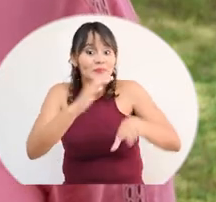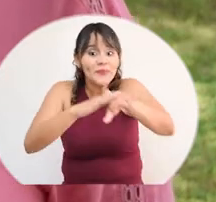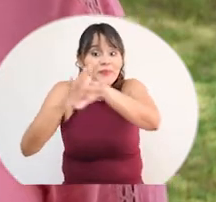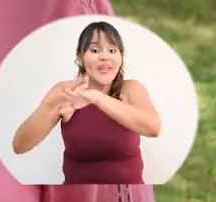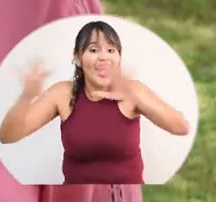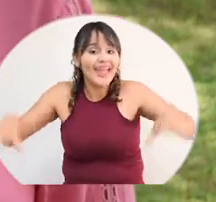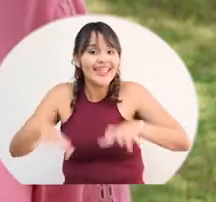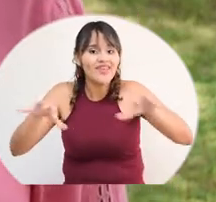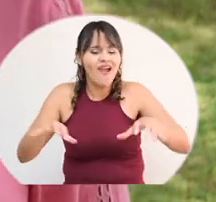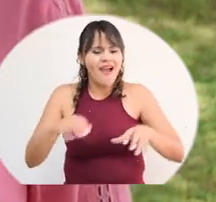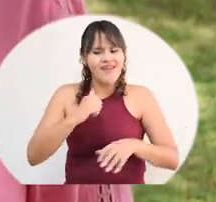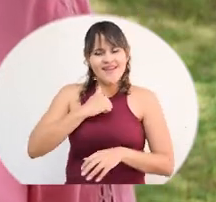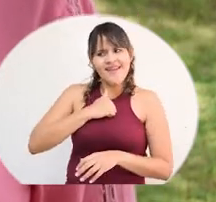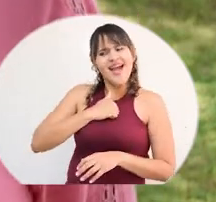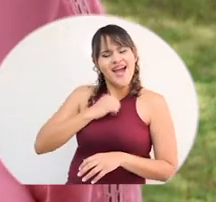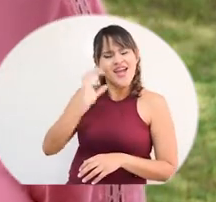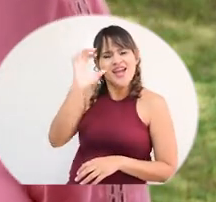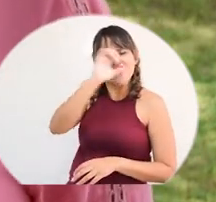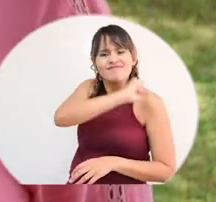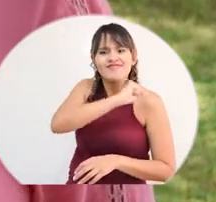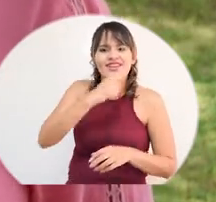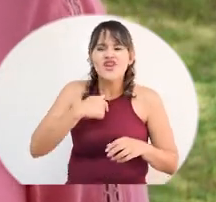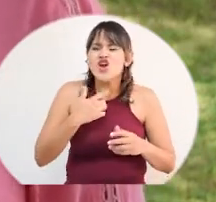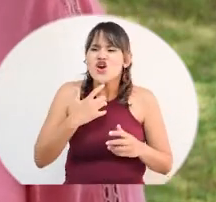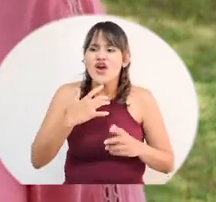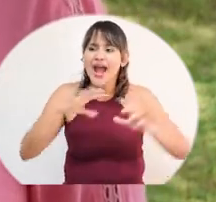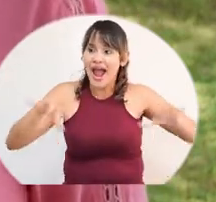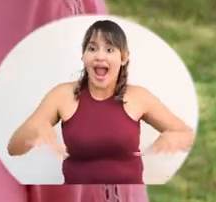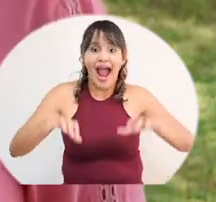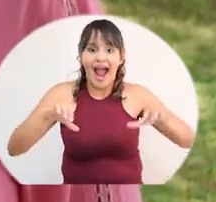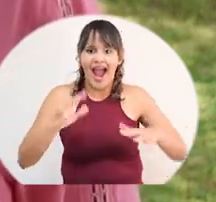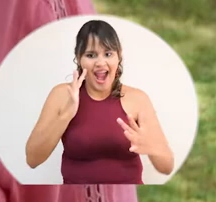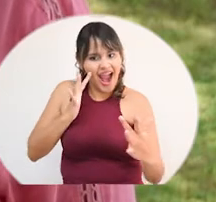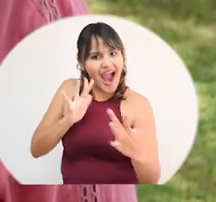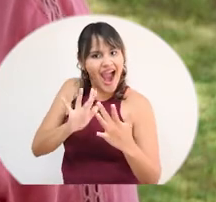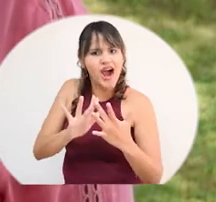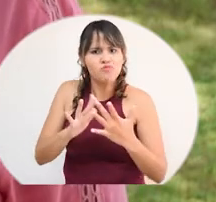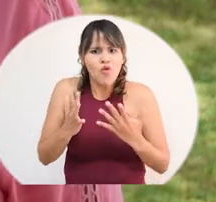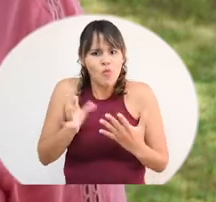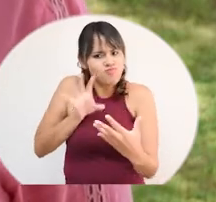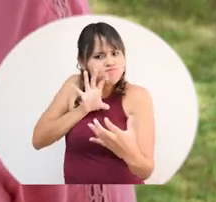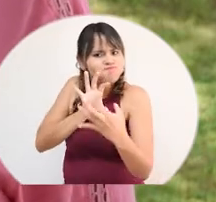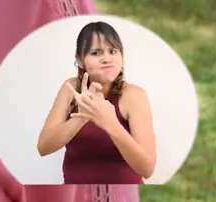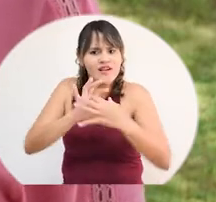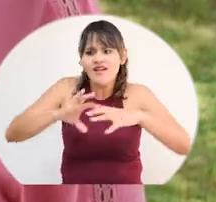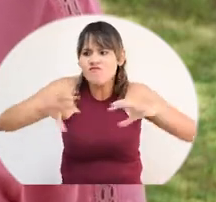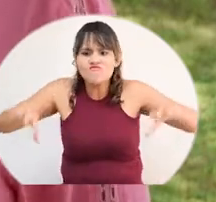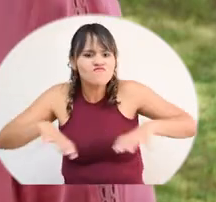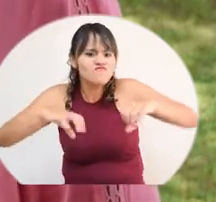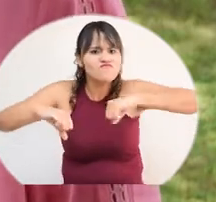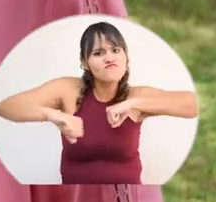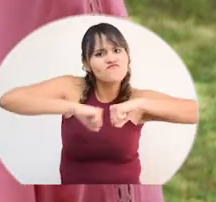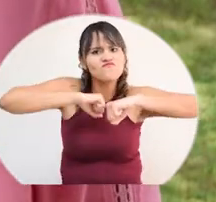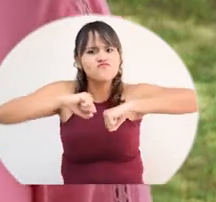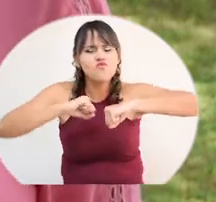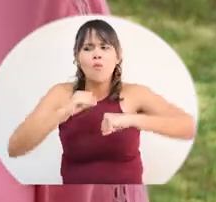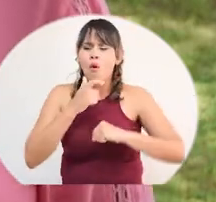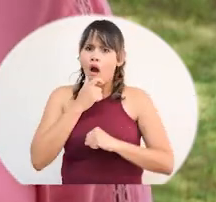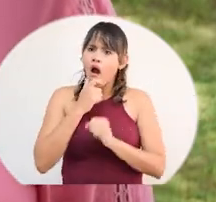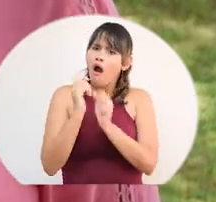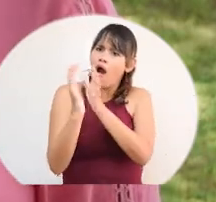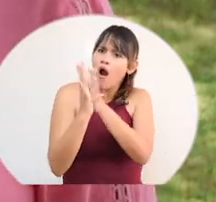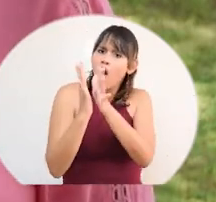ser capaz de observar de mirar cómo se aplica o se ajusta y una determinada teoría o cómo se puede